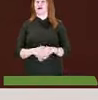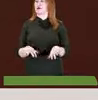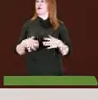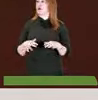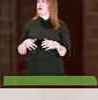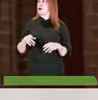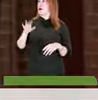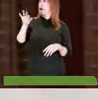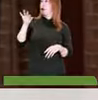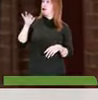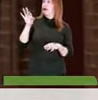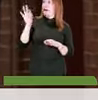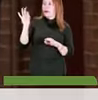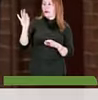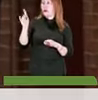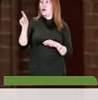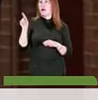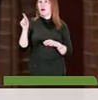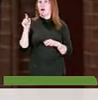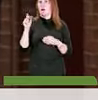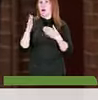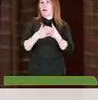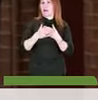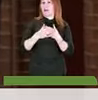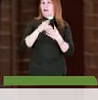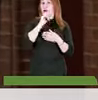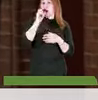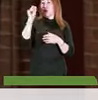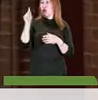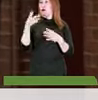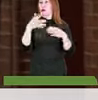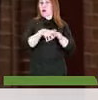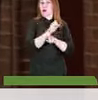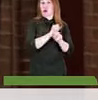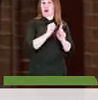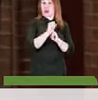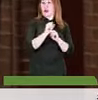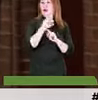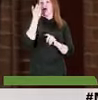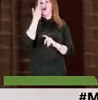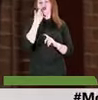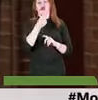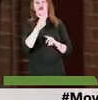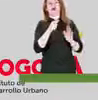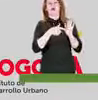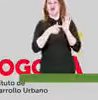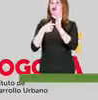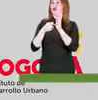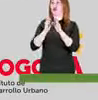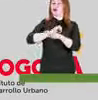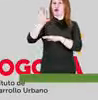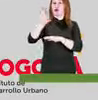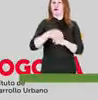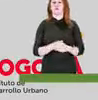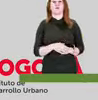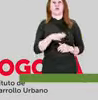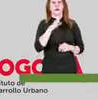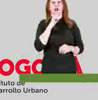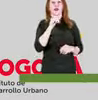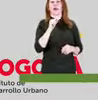qué pena, no lo voy a dejar ir todavía porque me indican que tenemos una pregunta de redes sociales y les pido que nos la proyecten acá. Es de